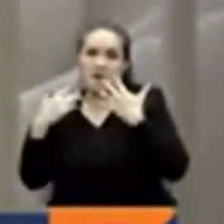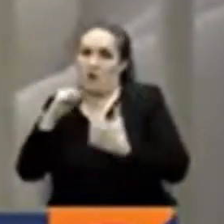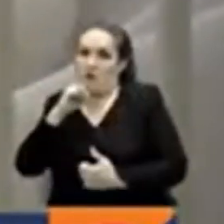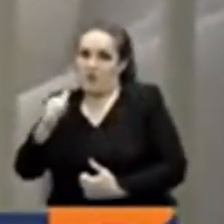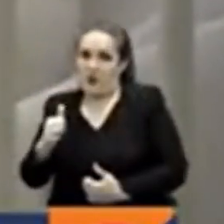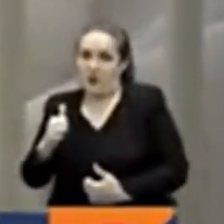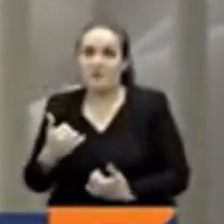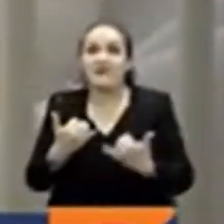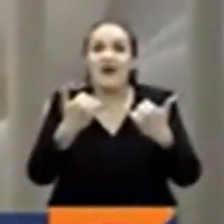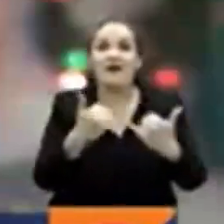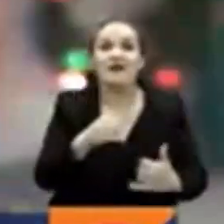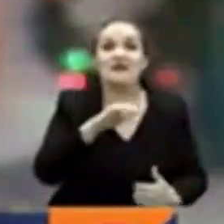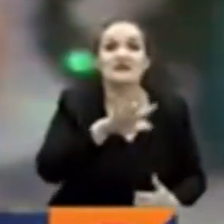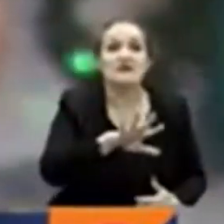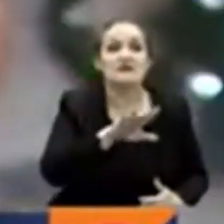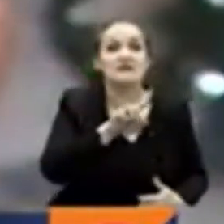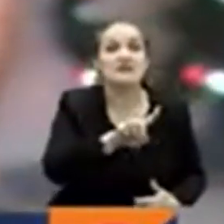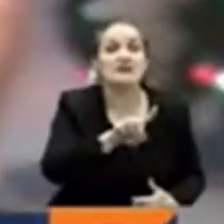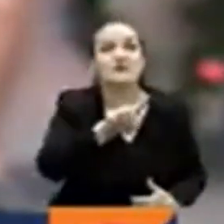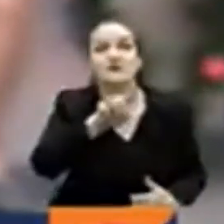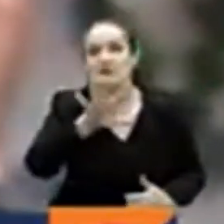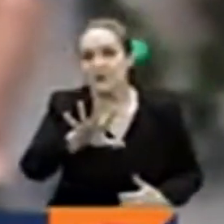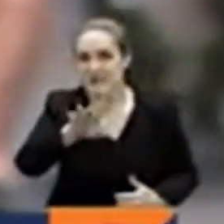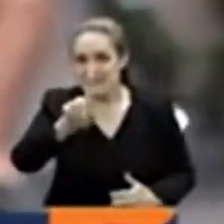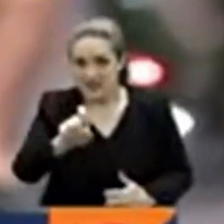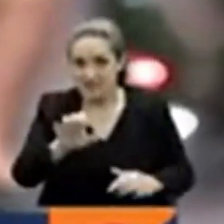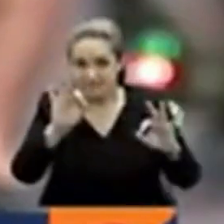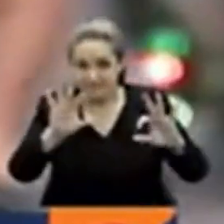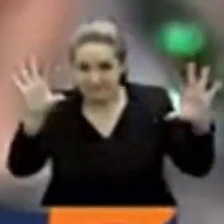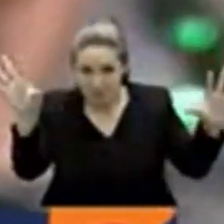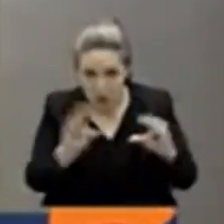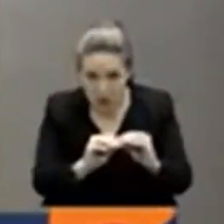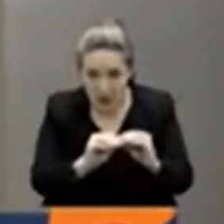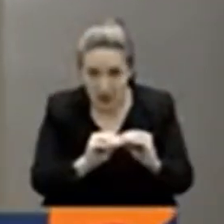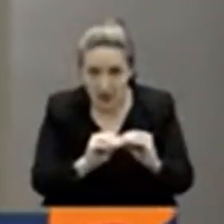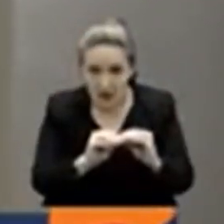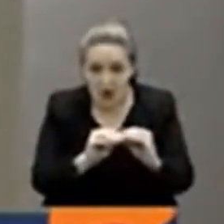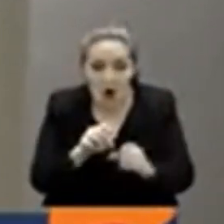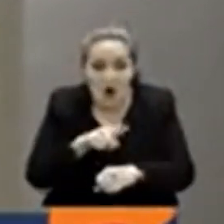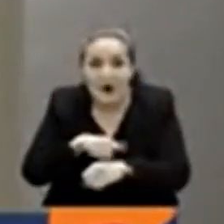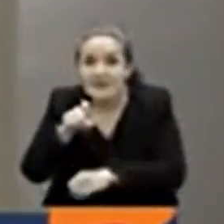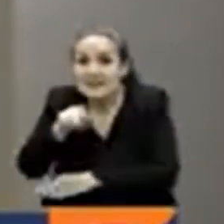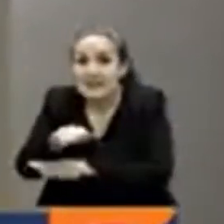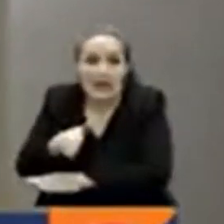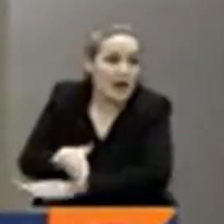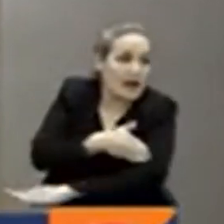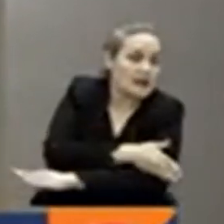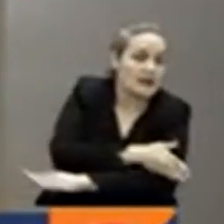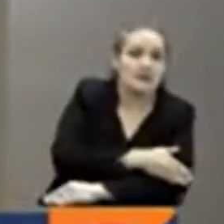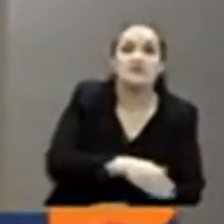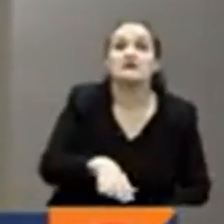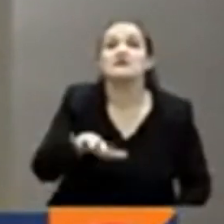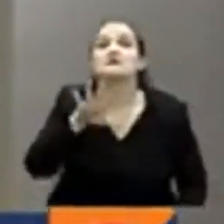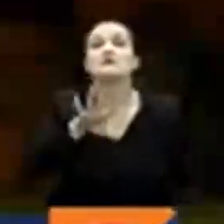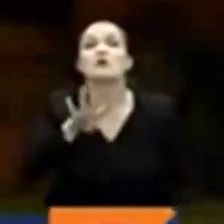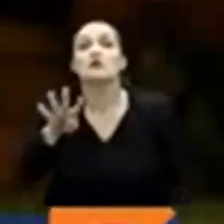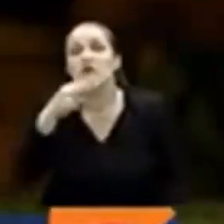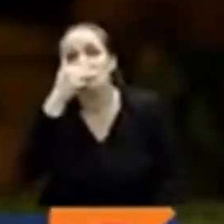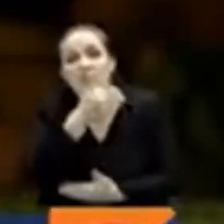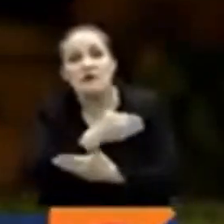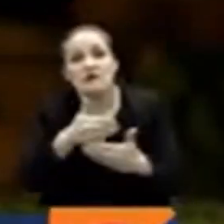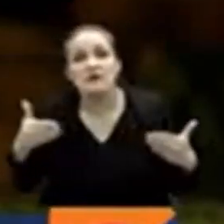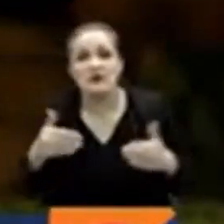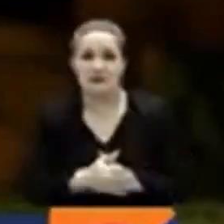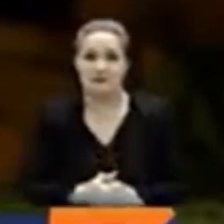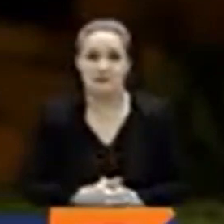los 156 casos reportados por el Instituto Nacional de Salud, con corte a las 6 de la tarde, van 54 menores de edad lesionados